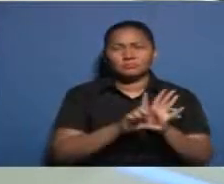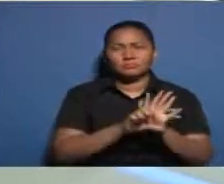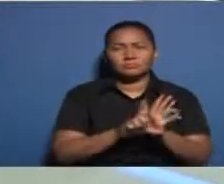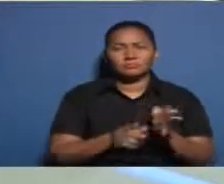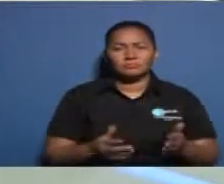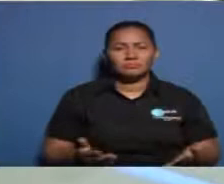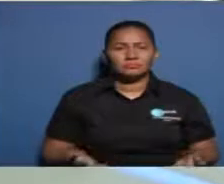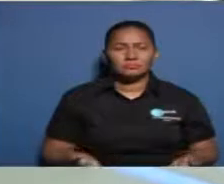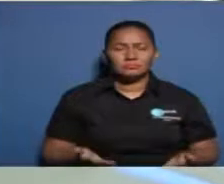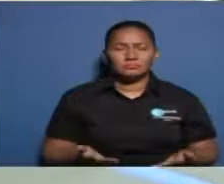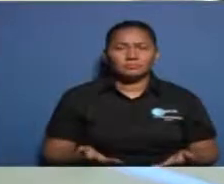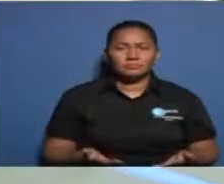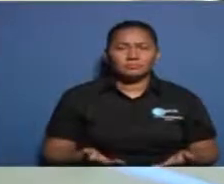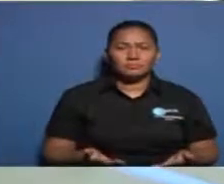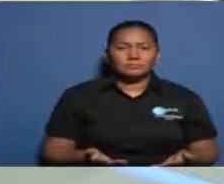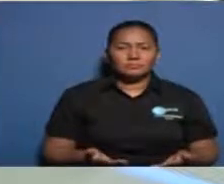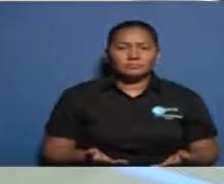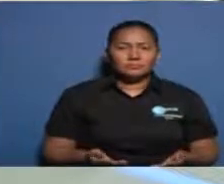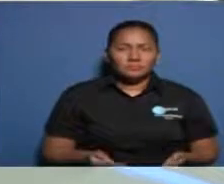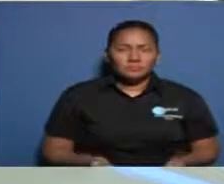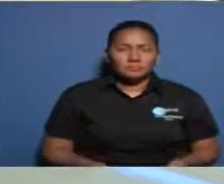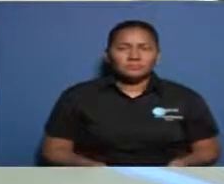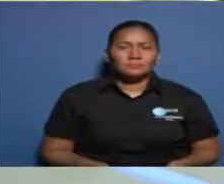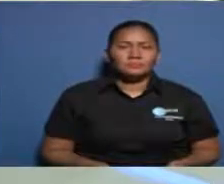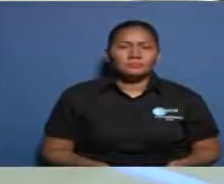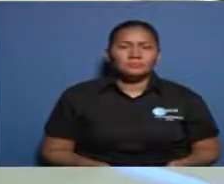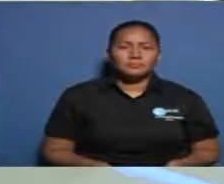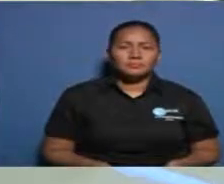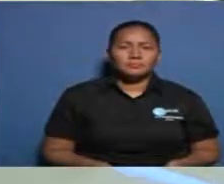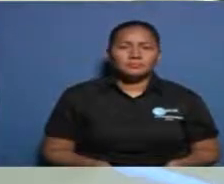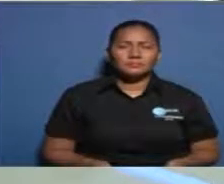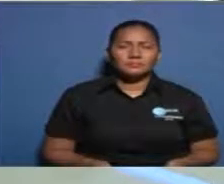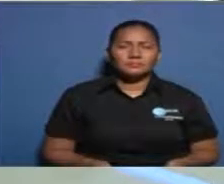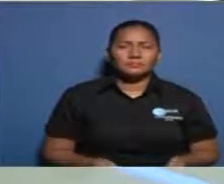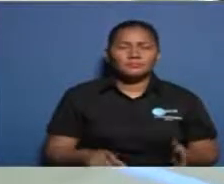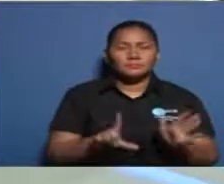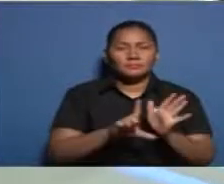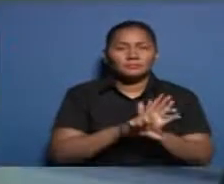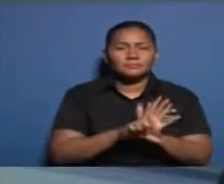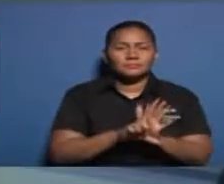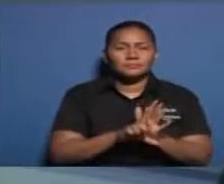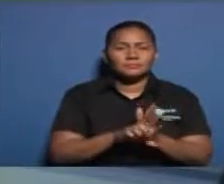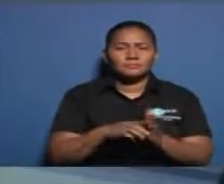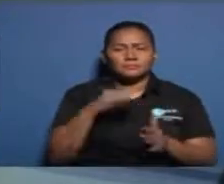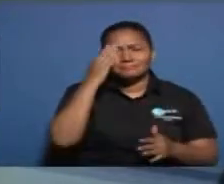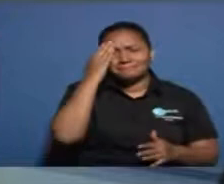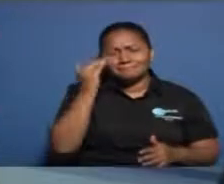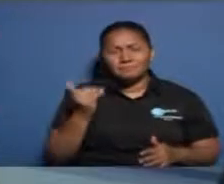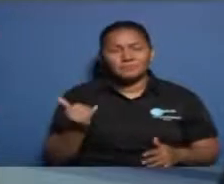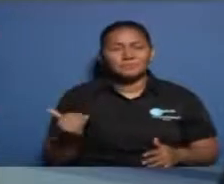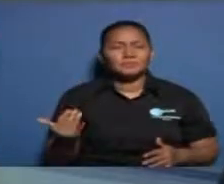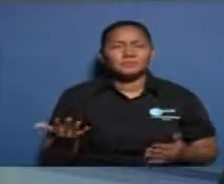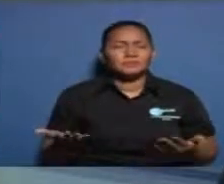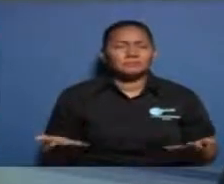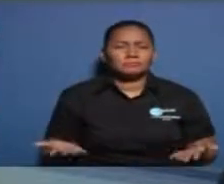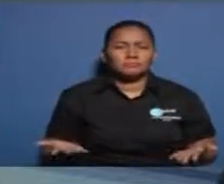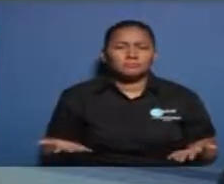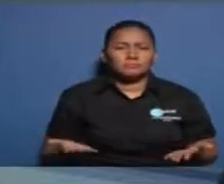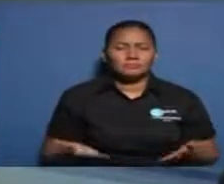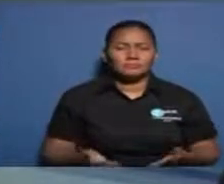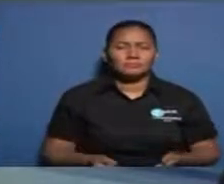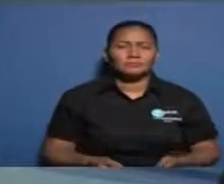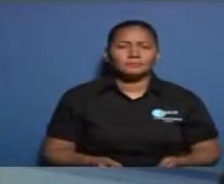sea la marcoba y acá él el joven pregunta si están las leyes porque no se aplican yo quiero hacer énfasis en